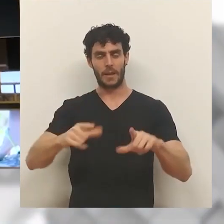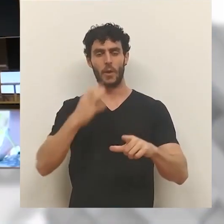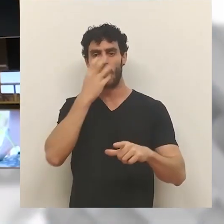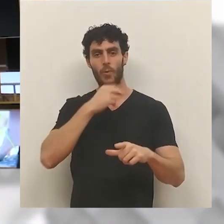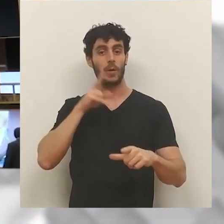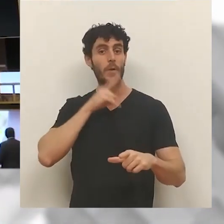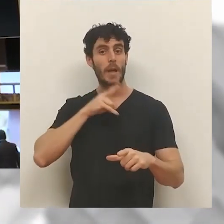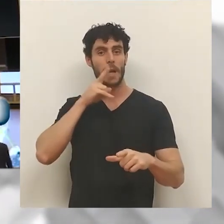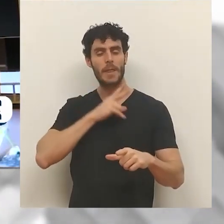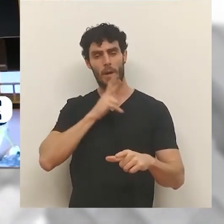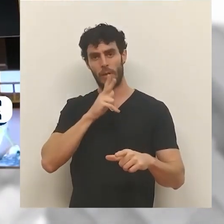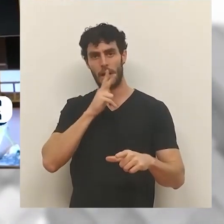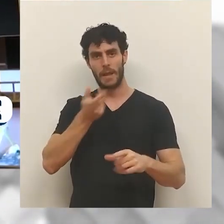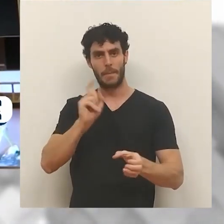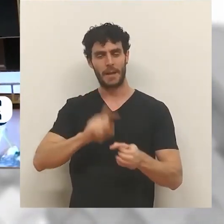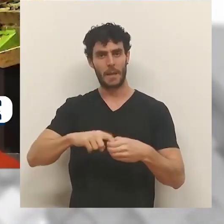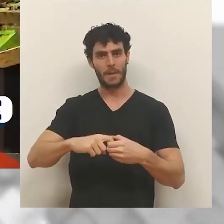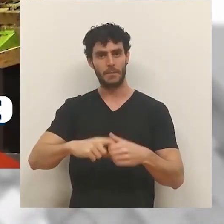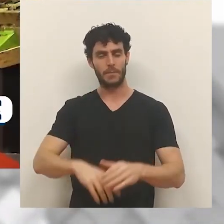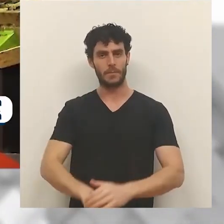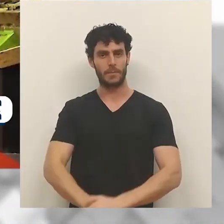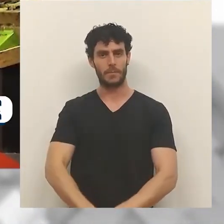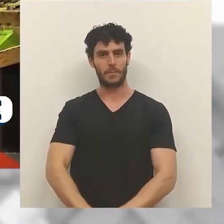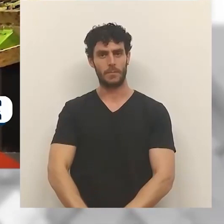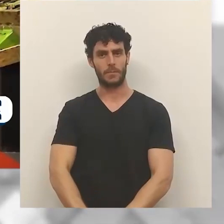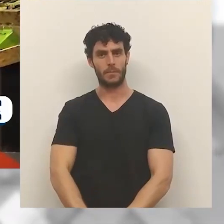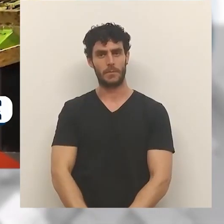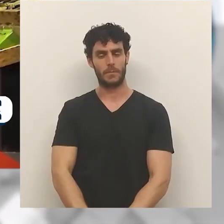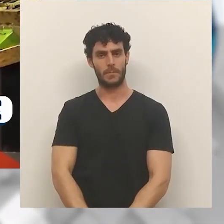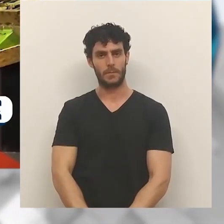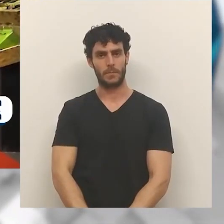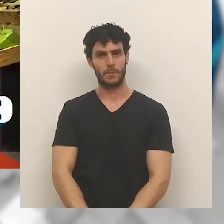18 empresas riojanas del sector de frutas y hortalizas van a participar en la feria